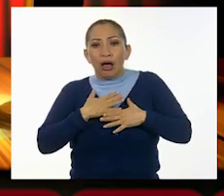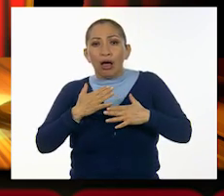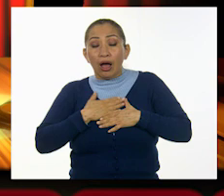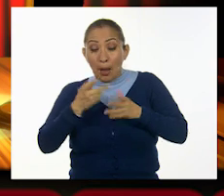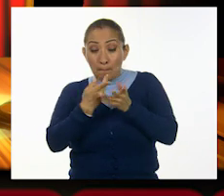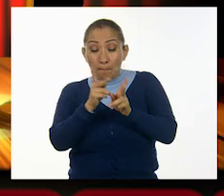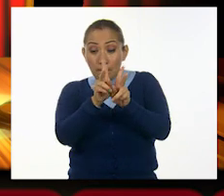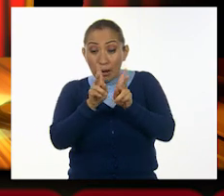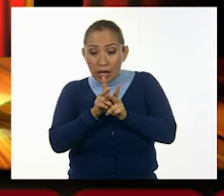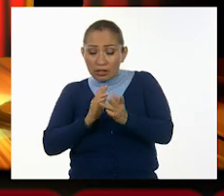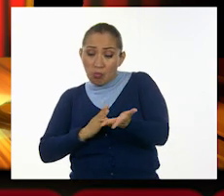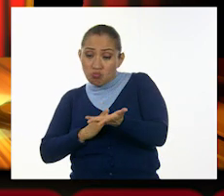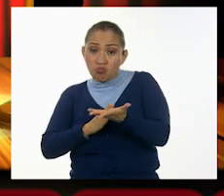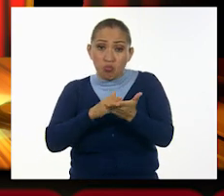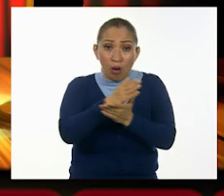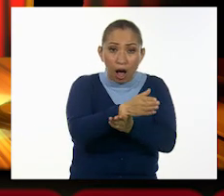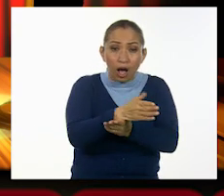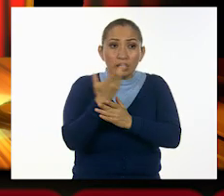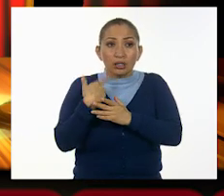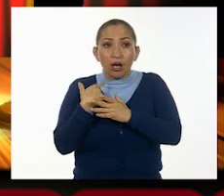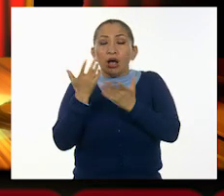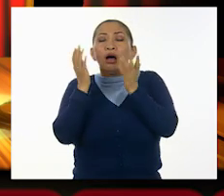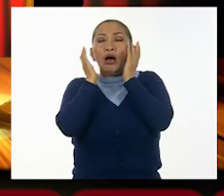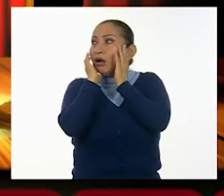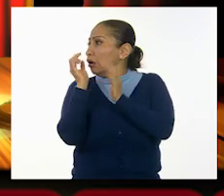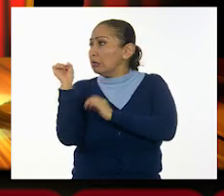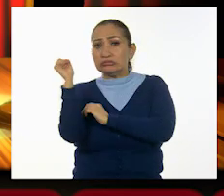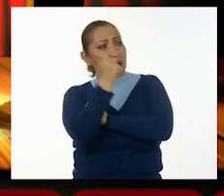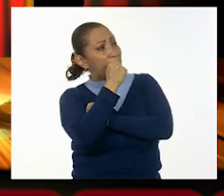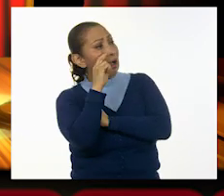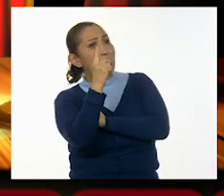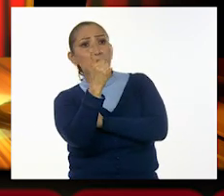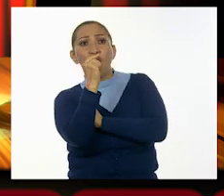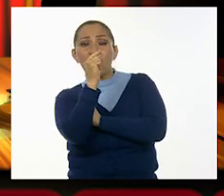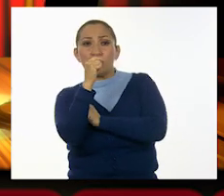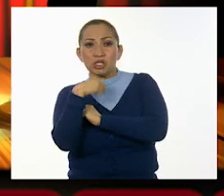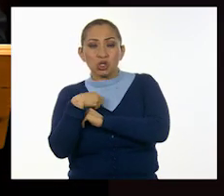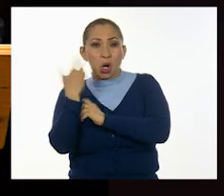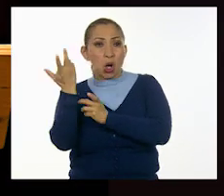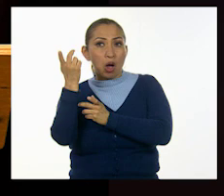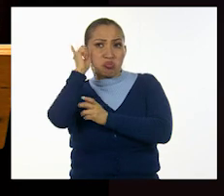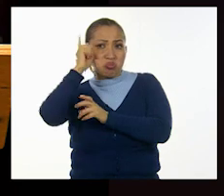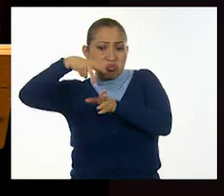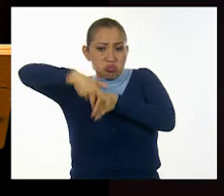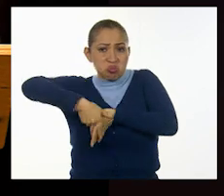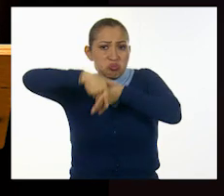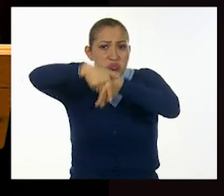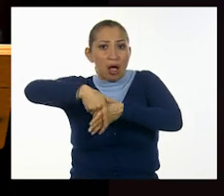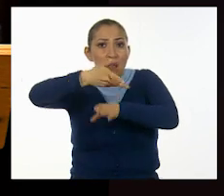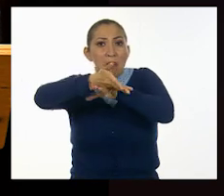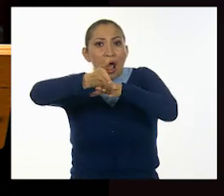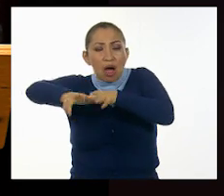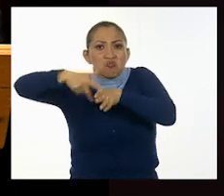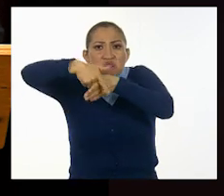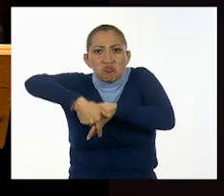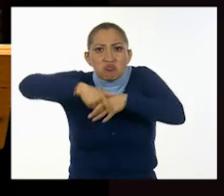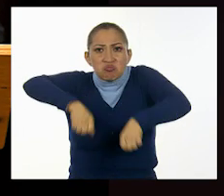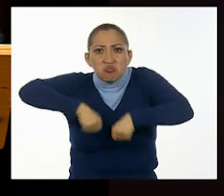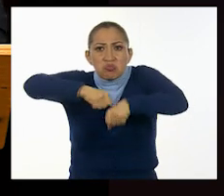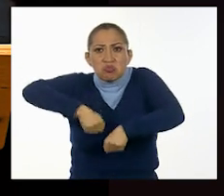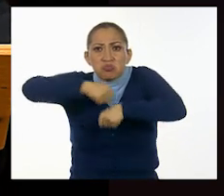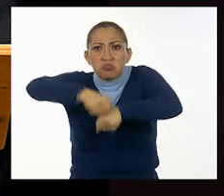Crucé la plaza, doblé la cabeza y vi al policía que venía montado en un caballo blanco.